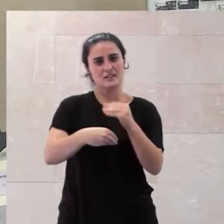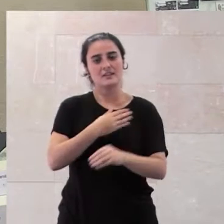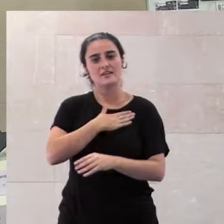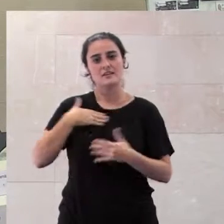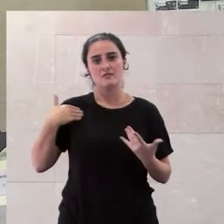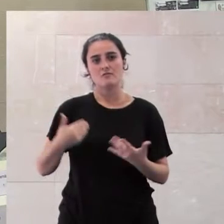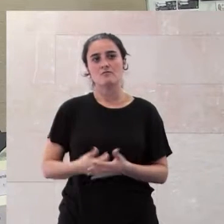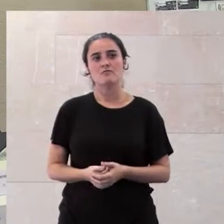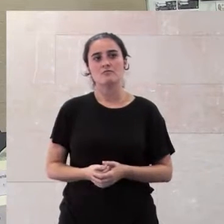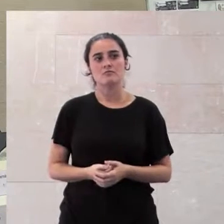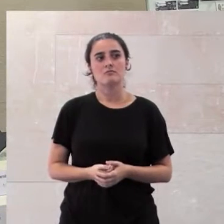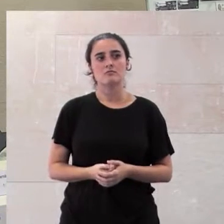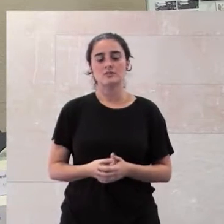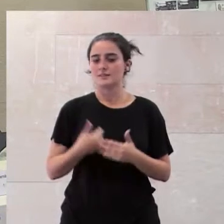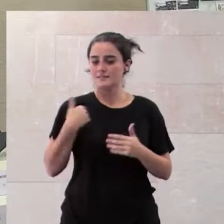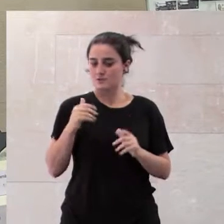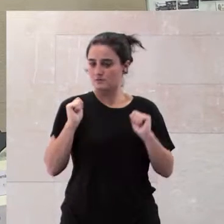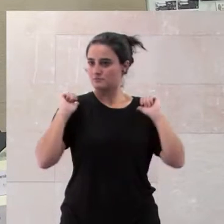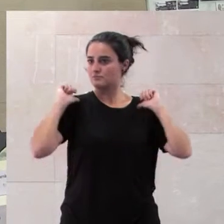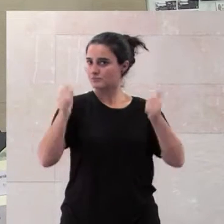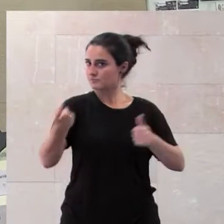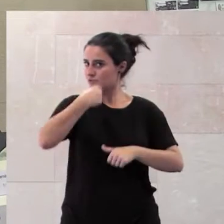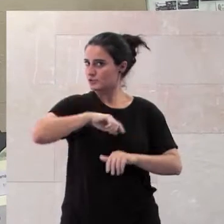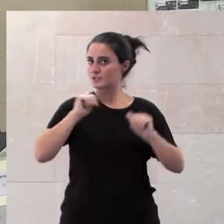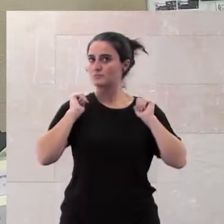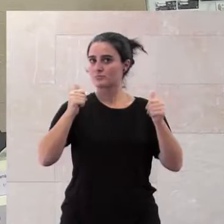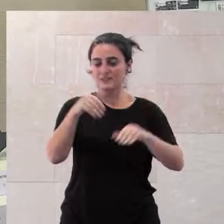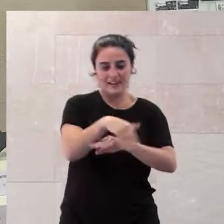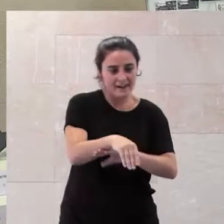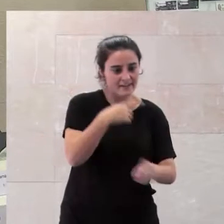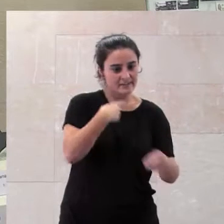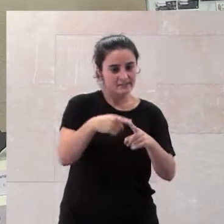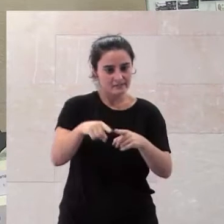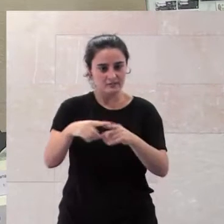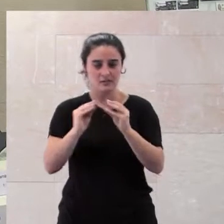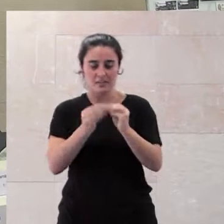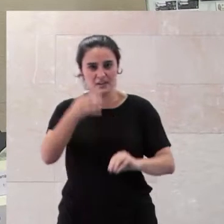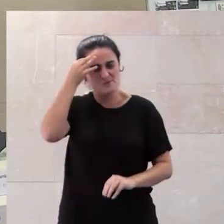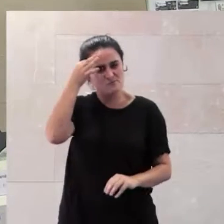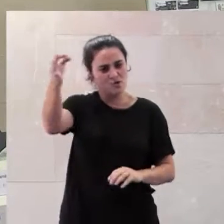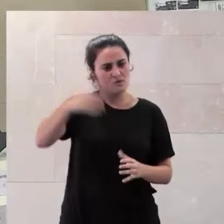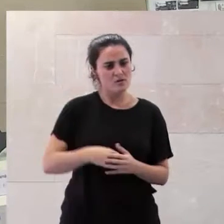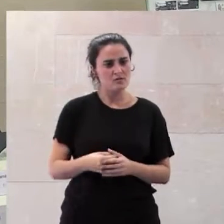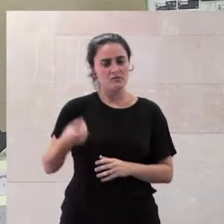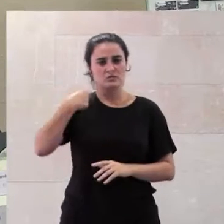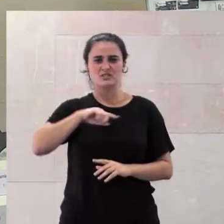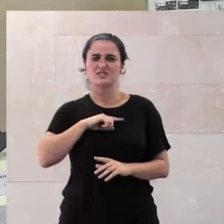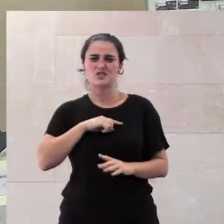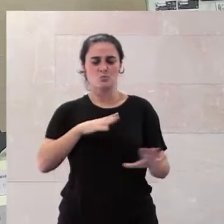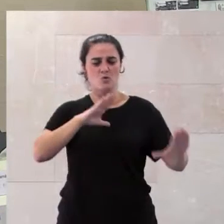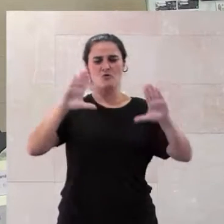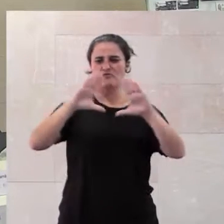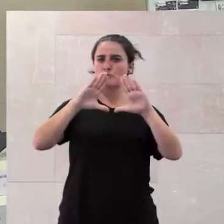Y eso también enseguida, o sea, ya empezamos a hacer cosas de calle, en el pueblo, a enfrentarnos también a lo que suponía ser